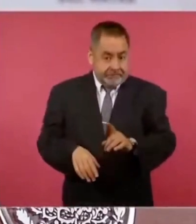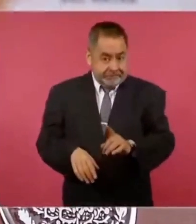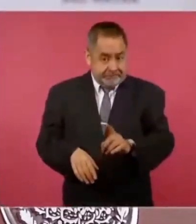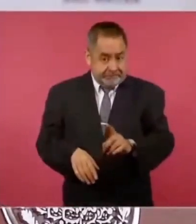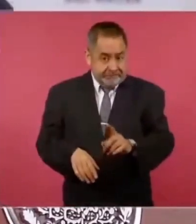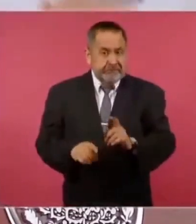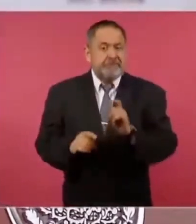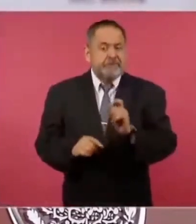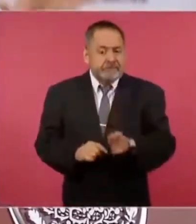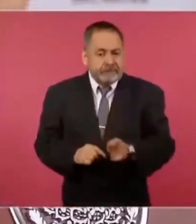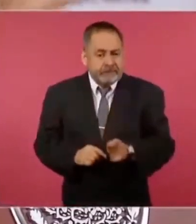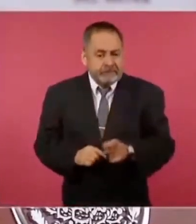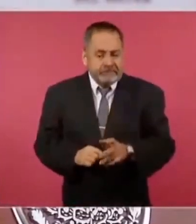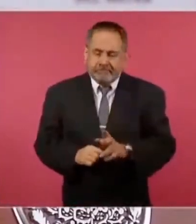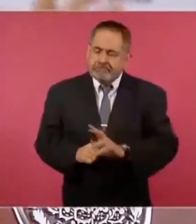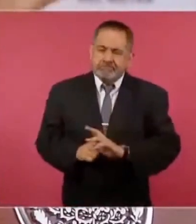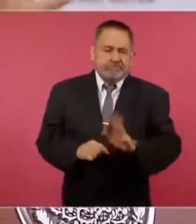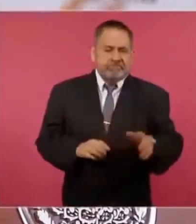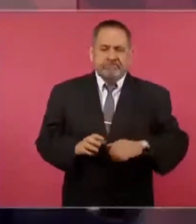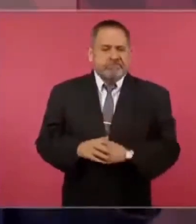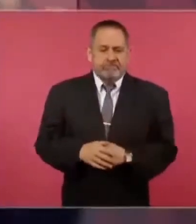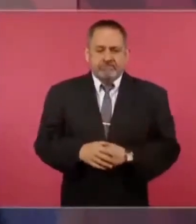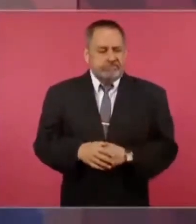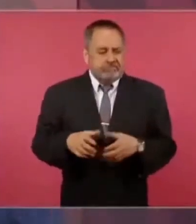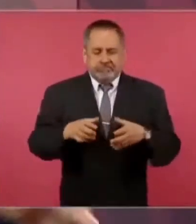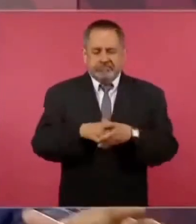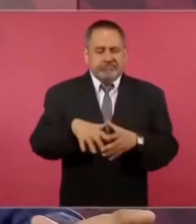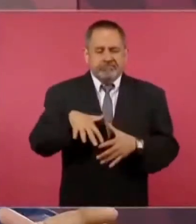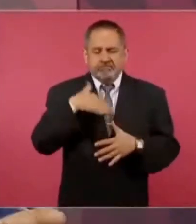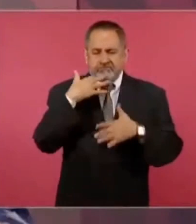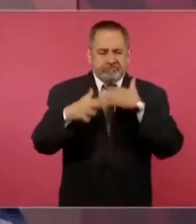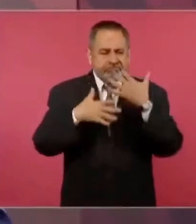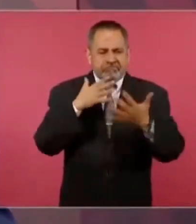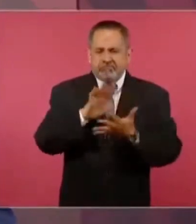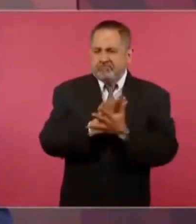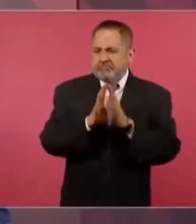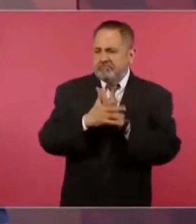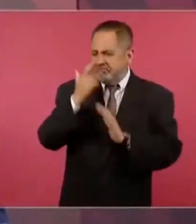no es más que una banda de malhechores.